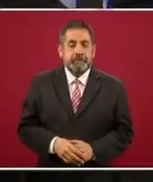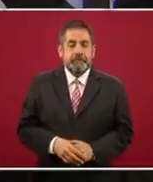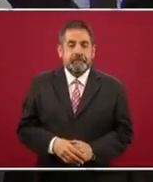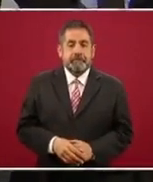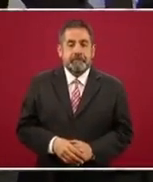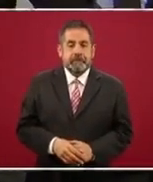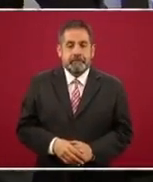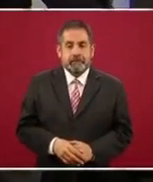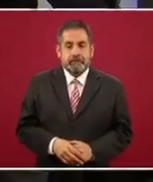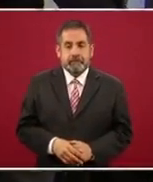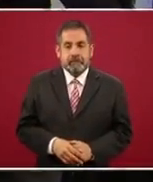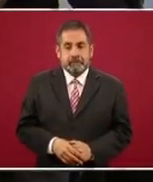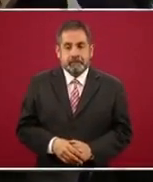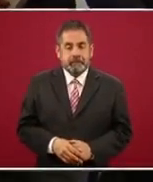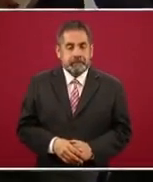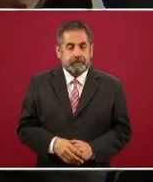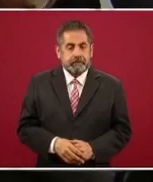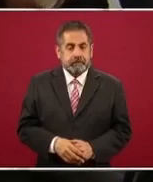¿No era